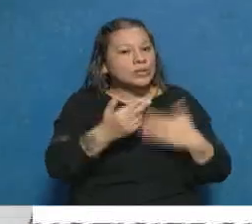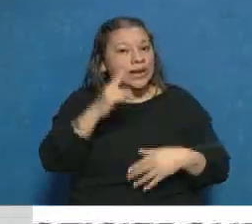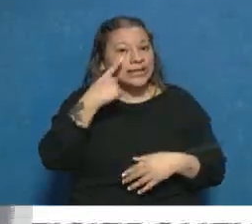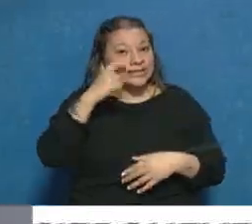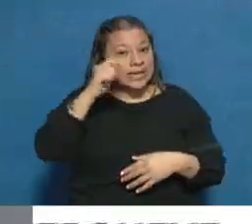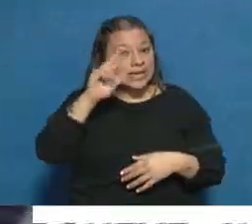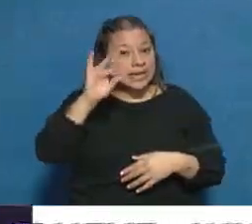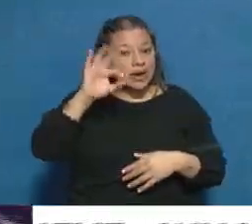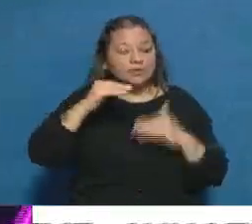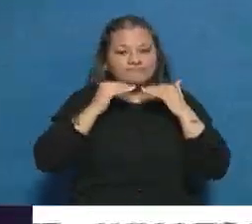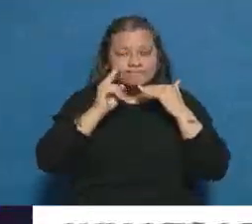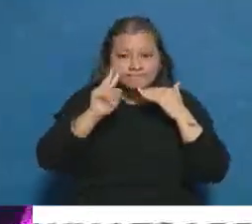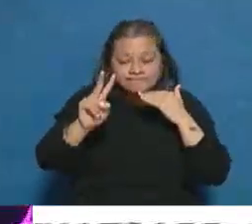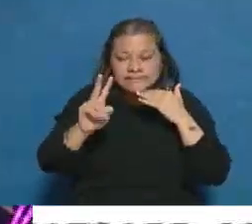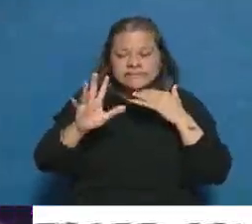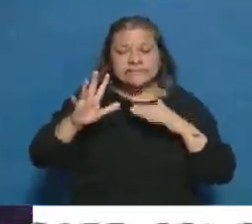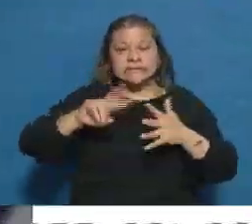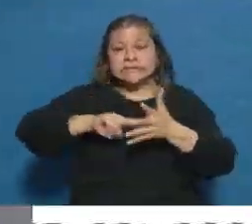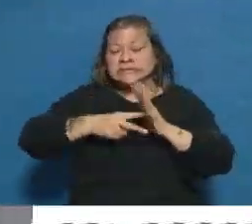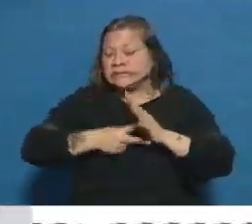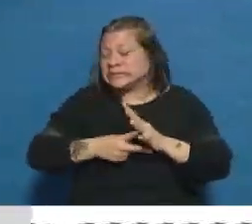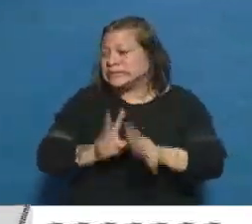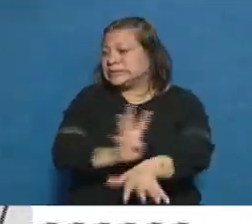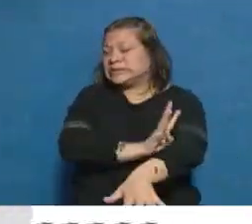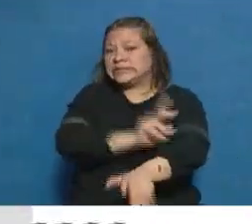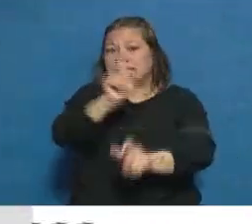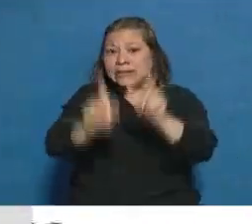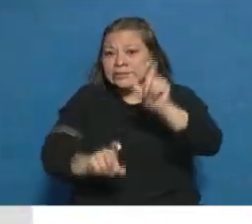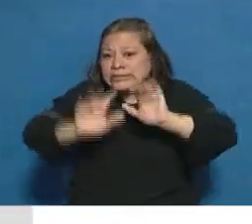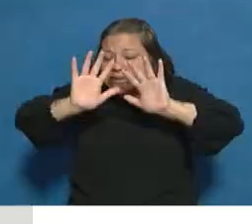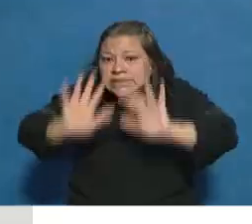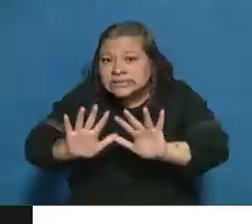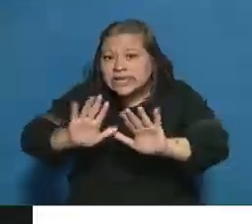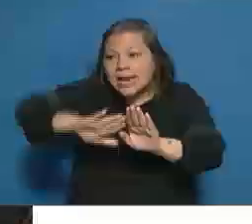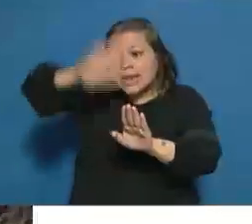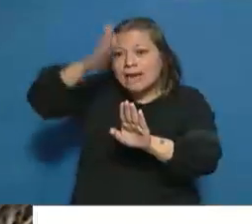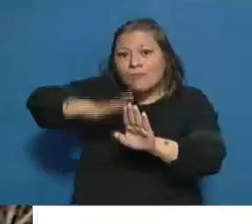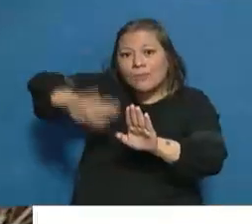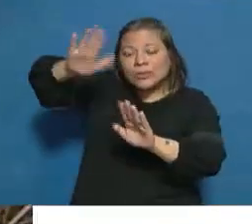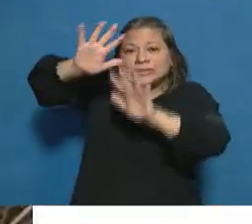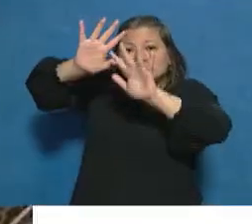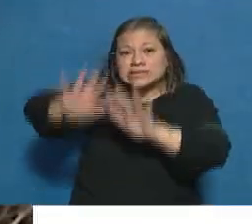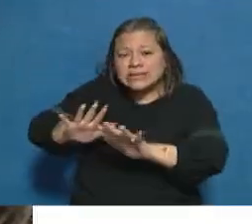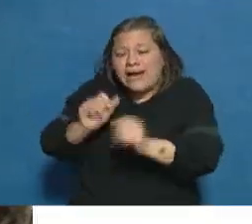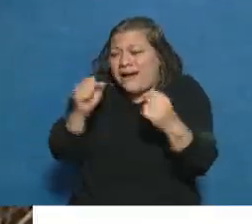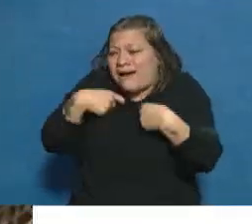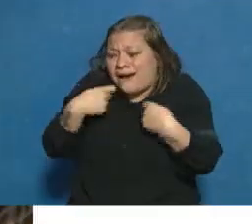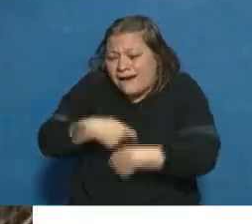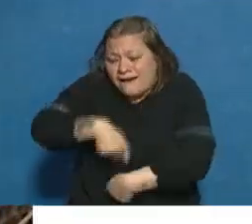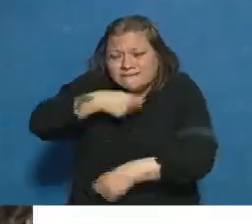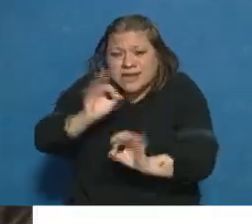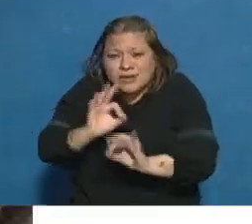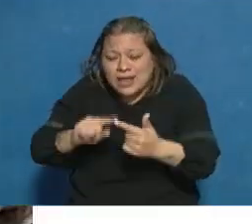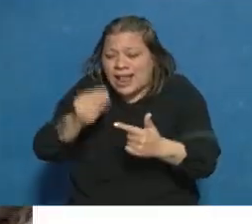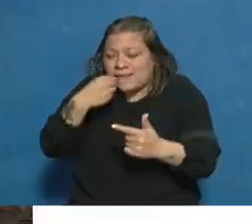escuchar justamente la odisea de las personas que quedaron varadas en alta montaña sin abrigo sin